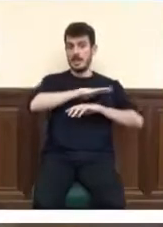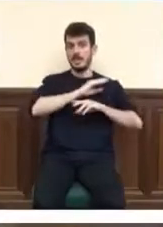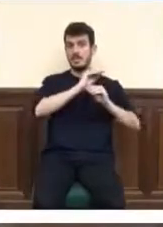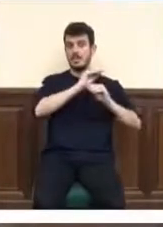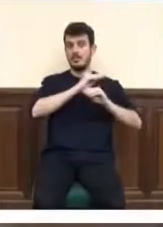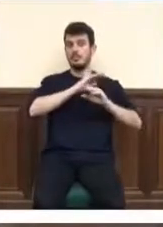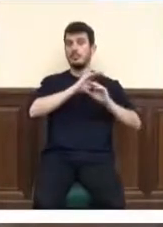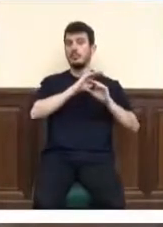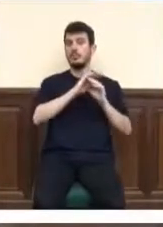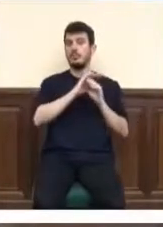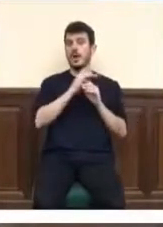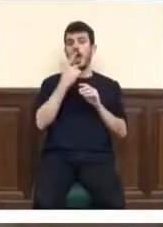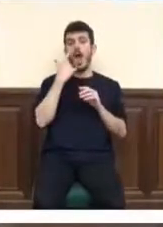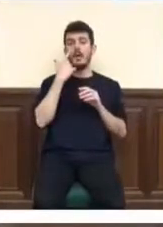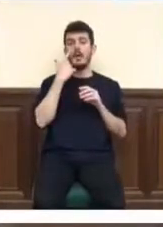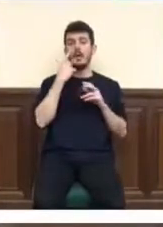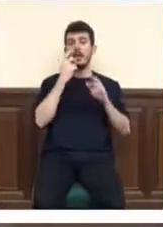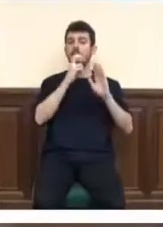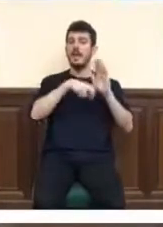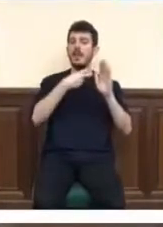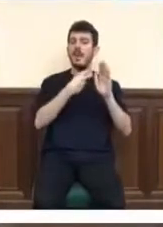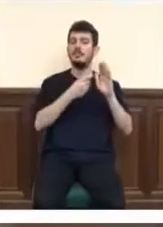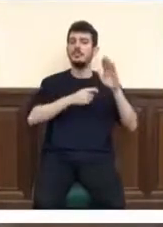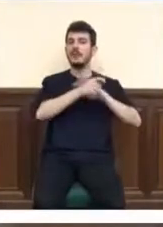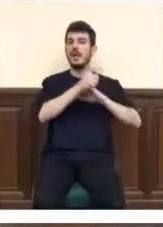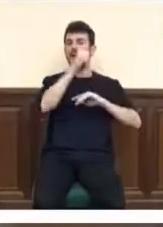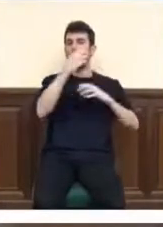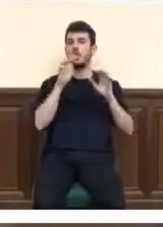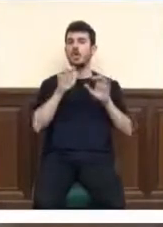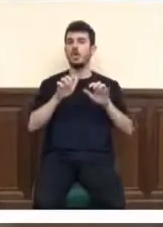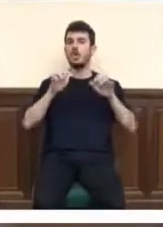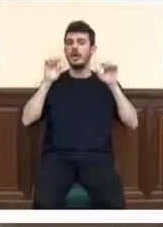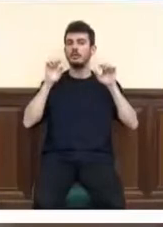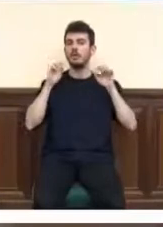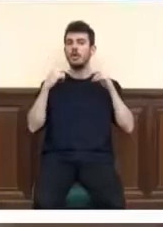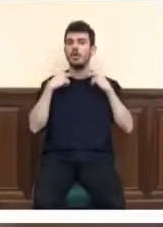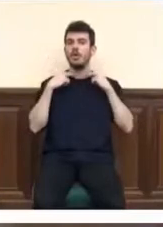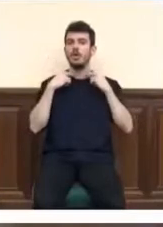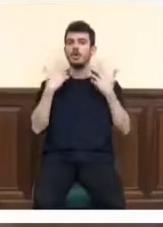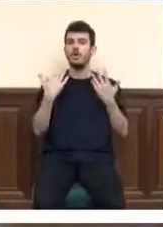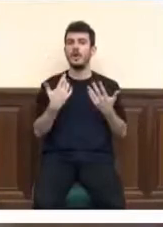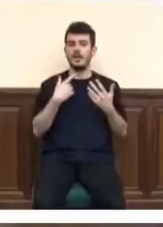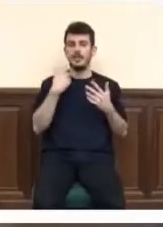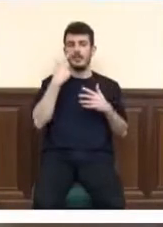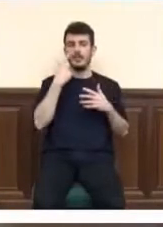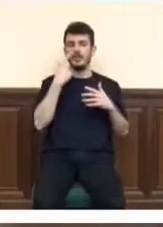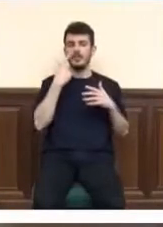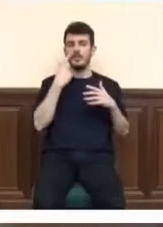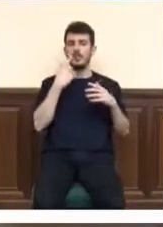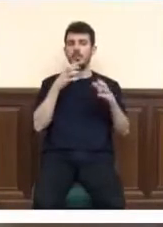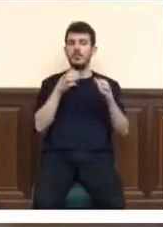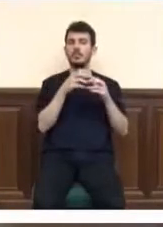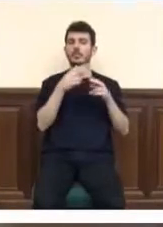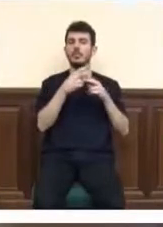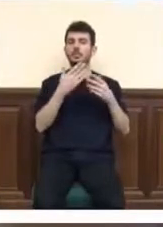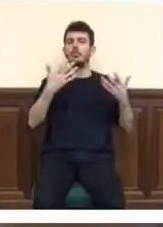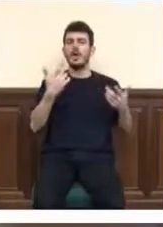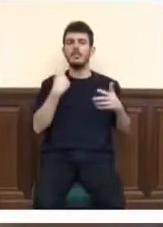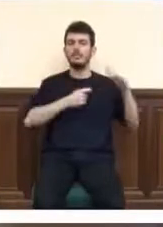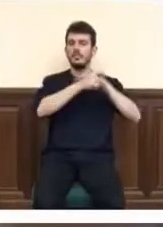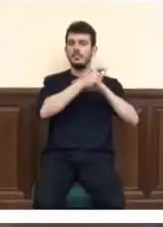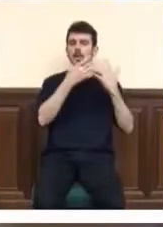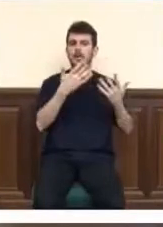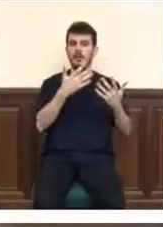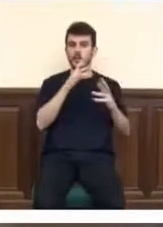a ver qué enmiendas se habían presentado en el Congreso por parte de qué partidos respecto a esta cuestión. Lo